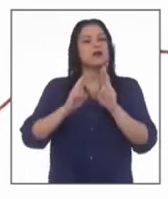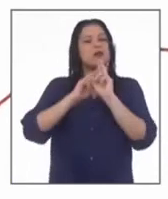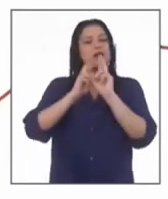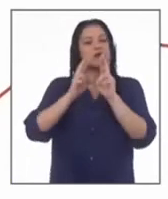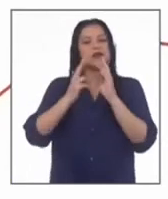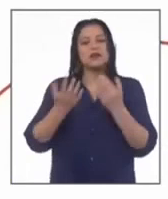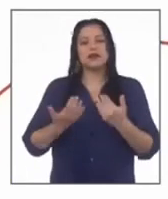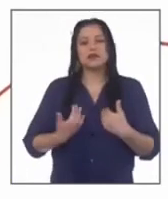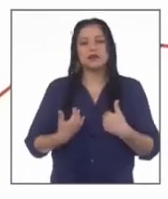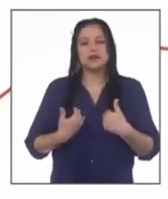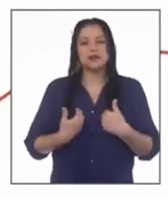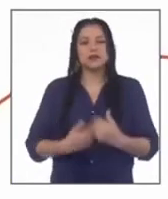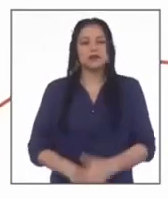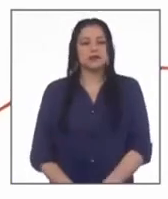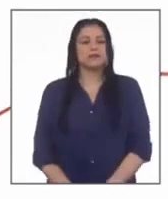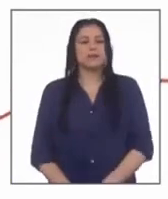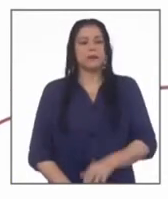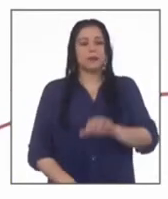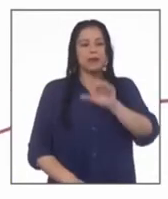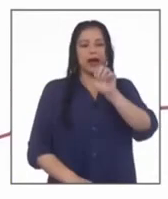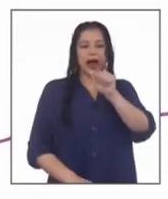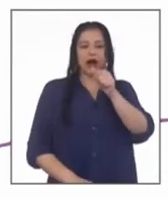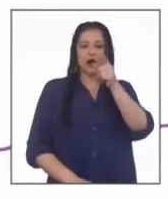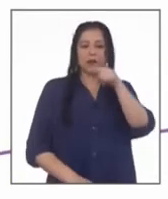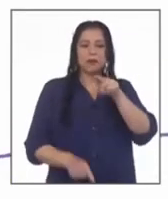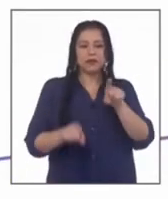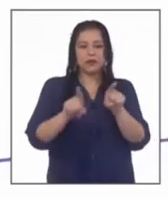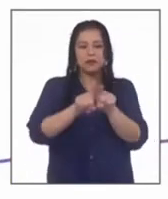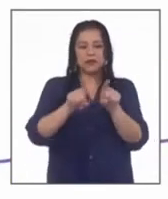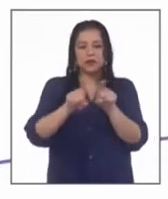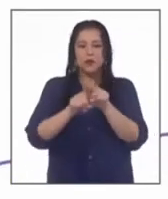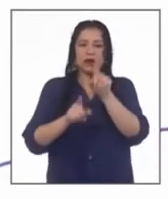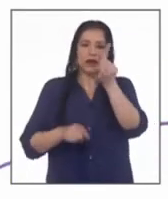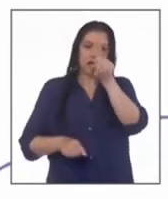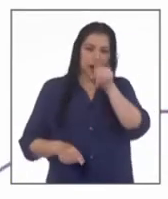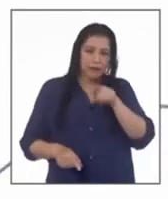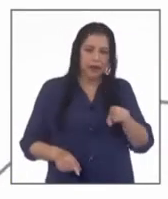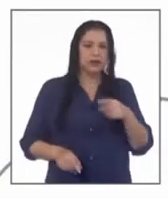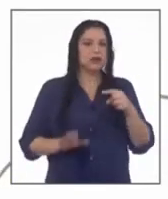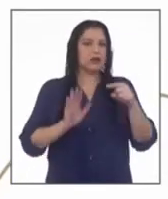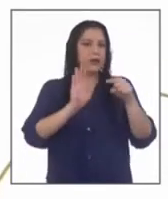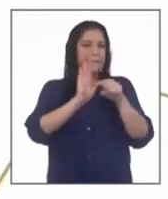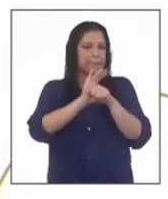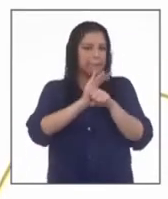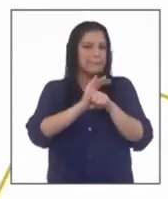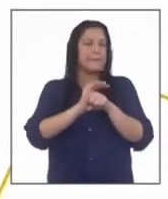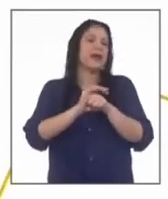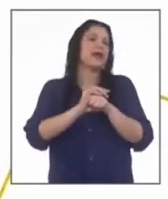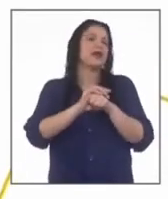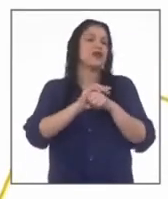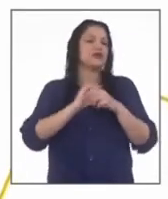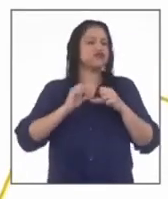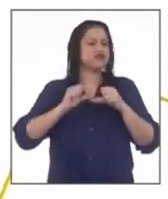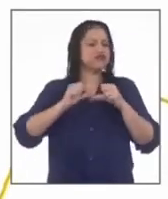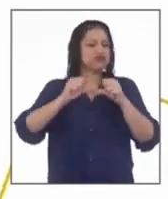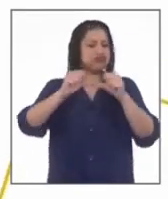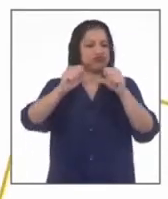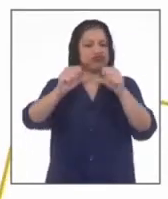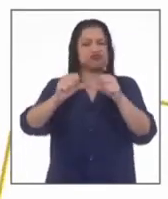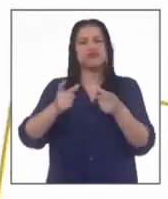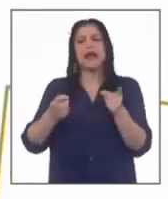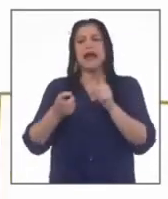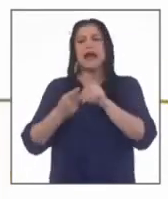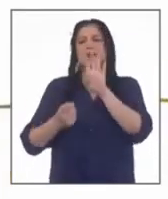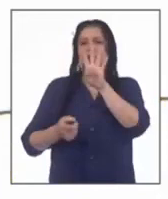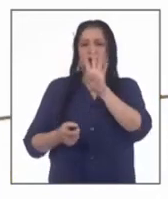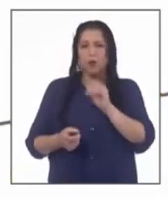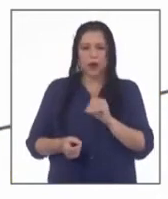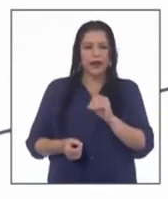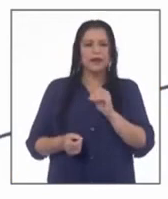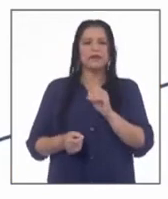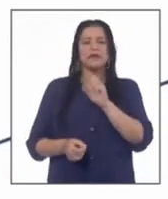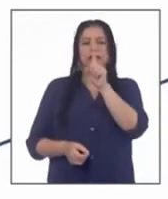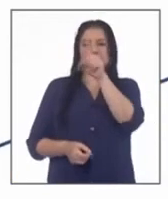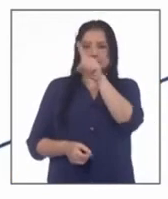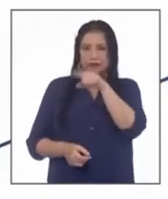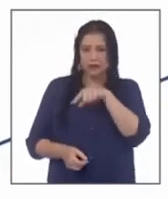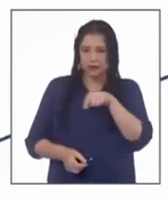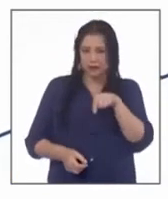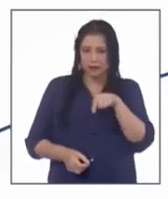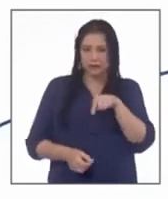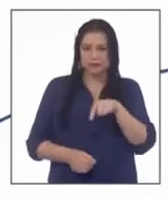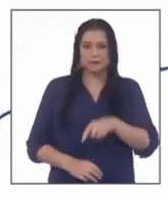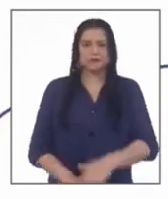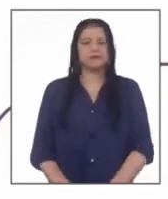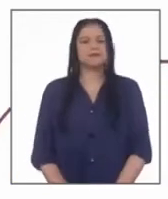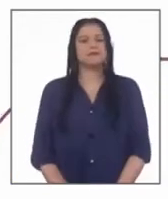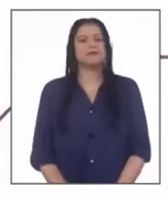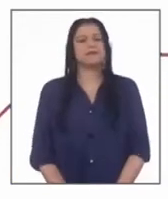resultado tenemos, complemento del intervalo A es igual al intervalo semiabierto por la izquierda desde el menos infinito, abierto en menos infinito,